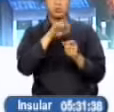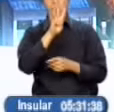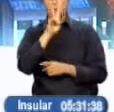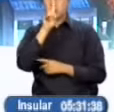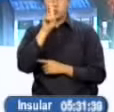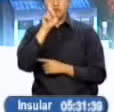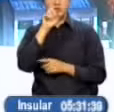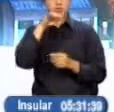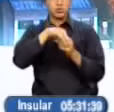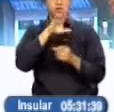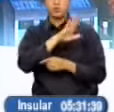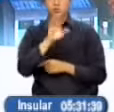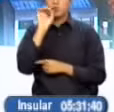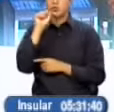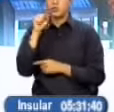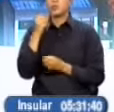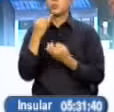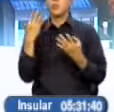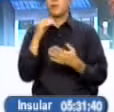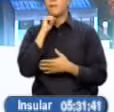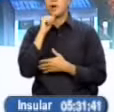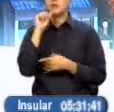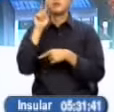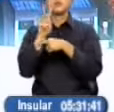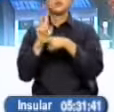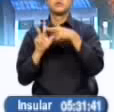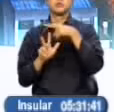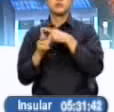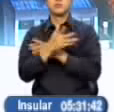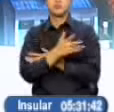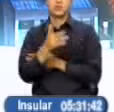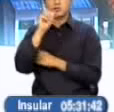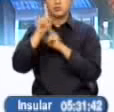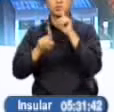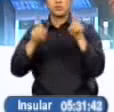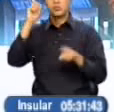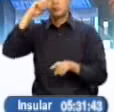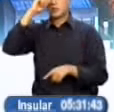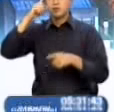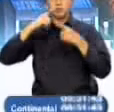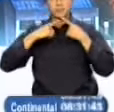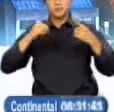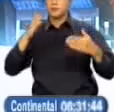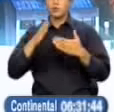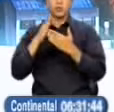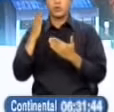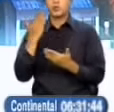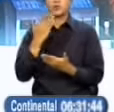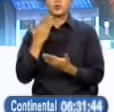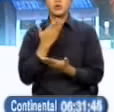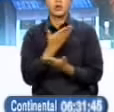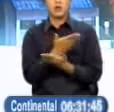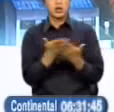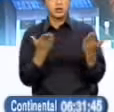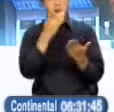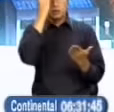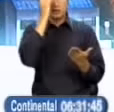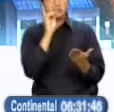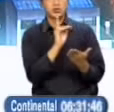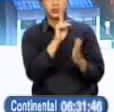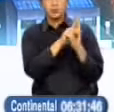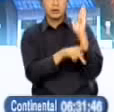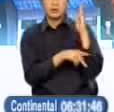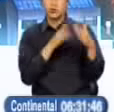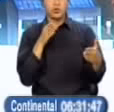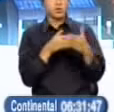votaron a favor sin alcanzar los dos tercios necesarios varios gobiernos se pronunciaron en contra de su destitución y la anunciaron las